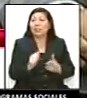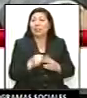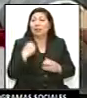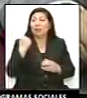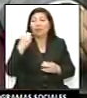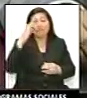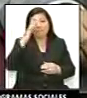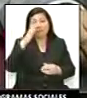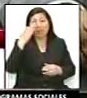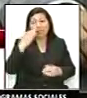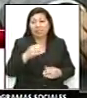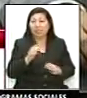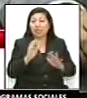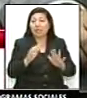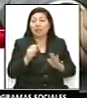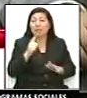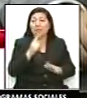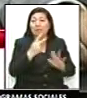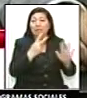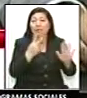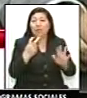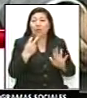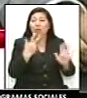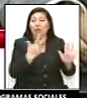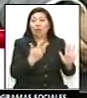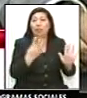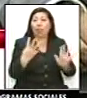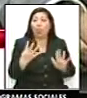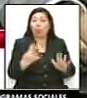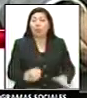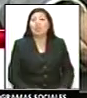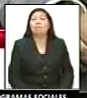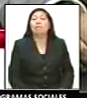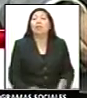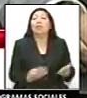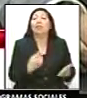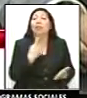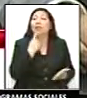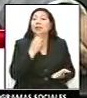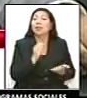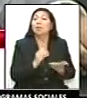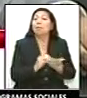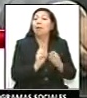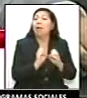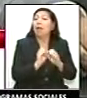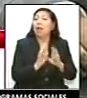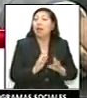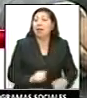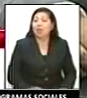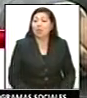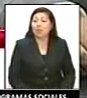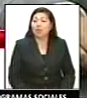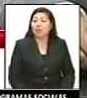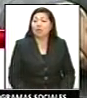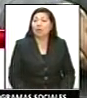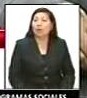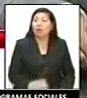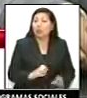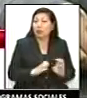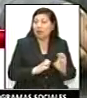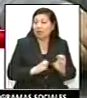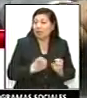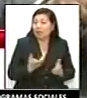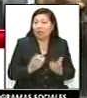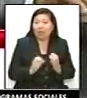Revolución Francesa, es el artículo 16 de 1789, donde se dice muy claramente: en un Estado donde no